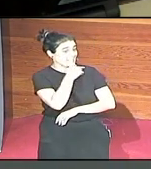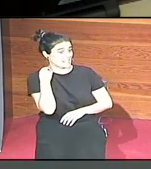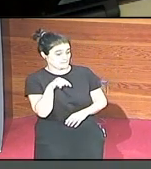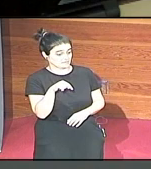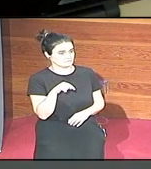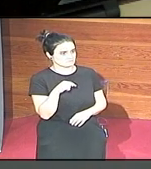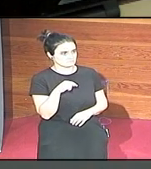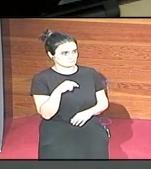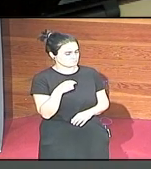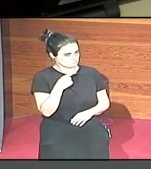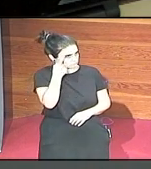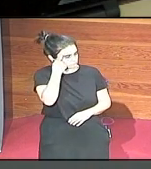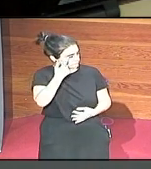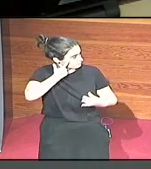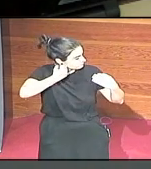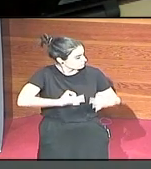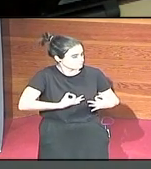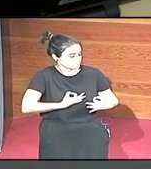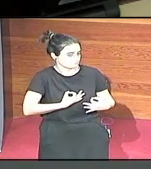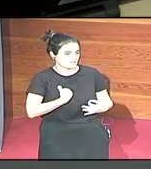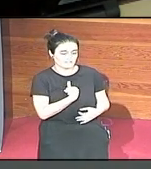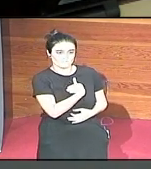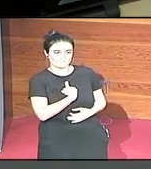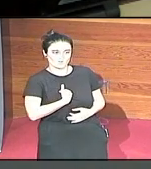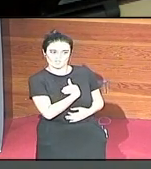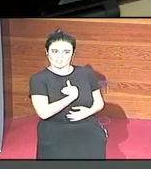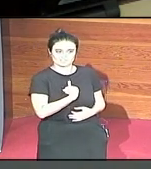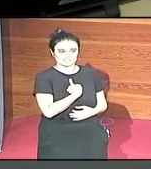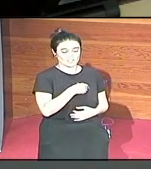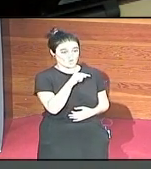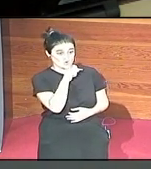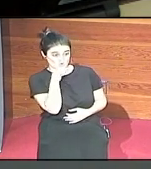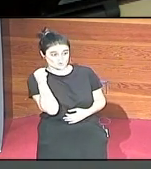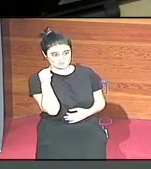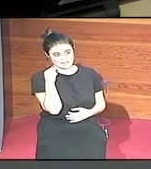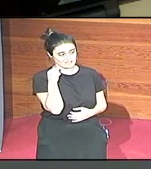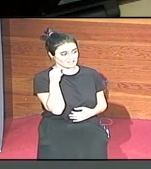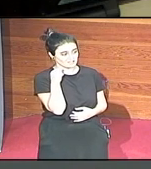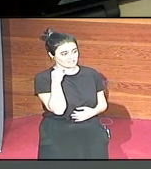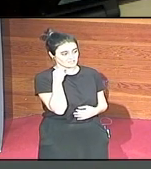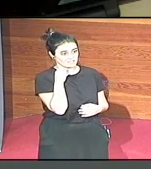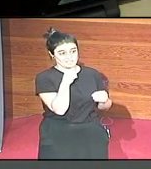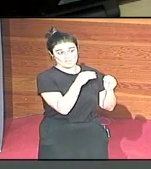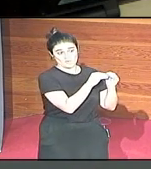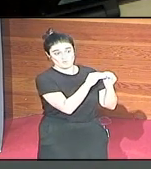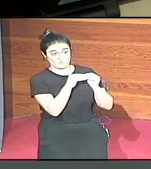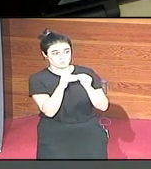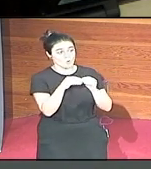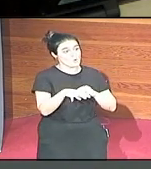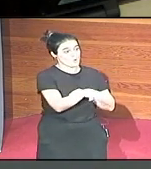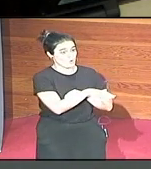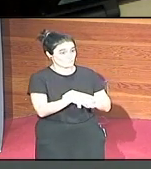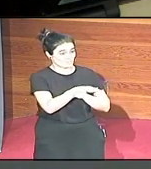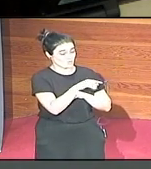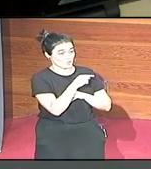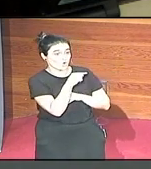siempre por sentado el papel hegemónico de Rusia en el espacio postsoviético,